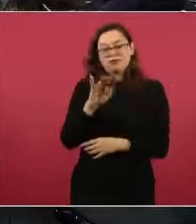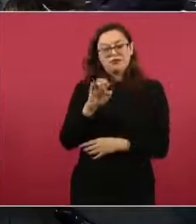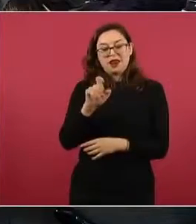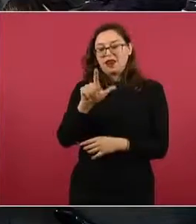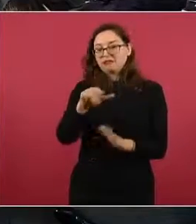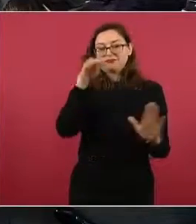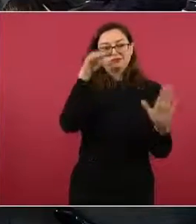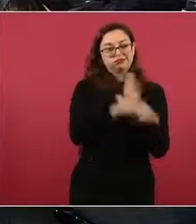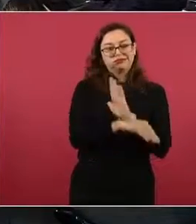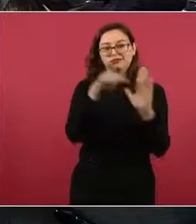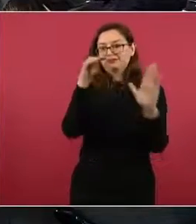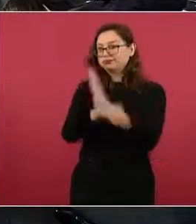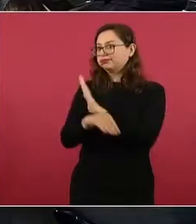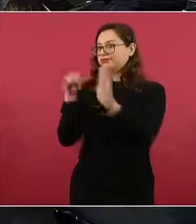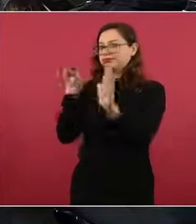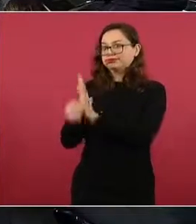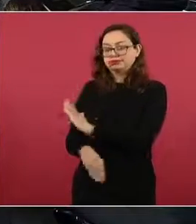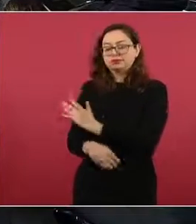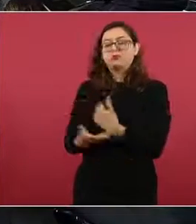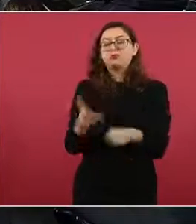Sí afectó la pandemia, pero